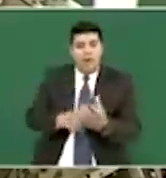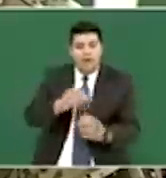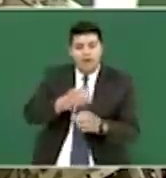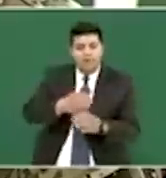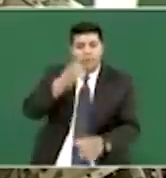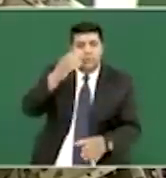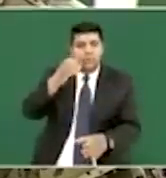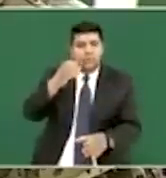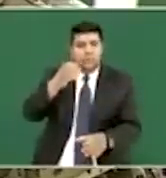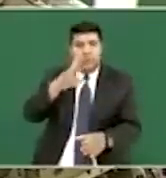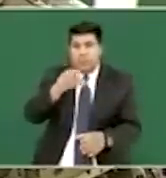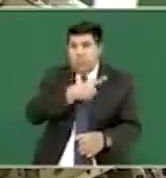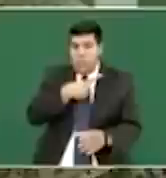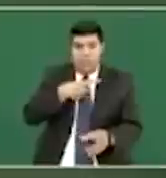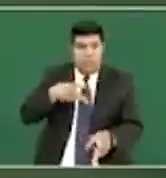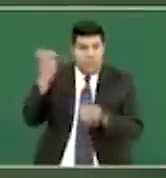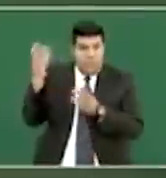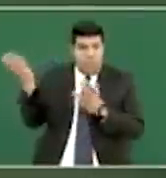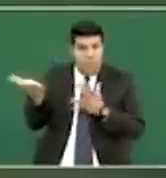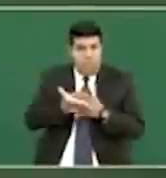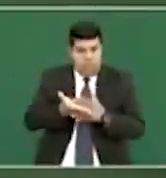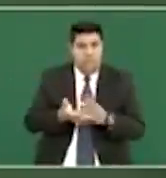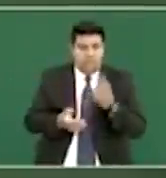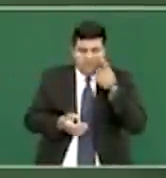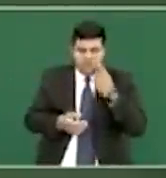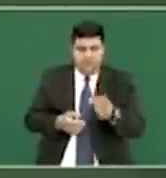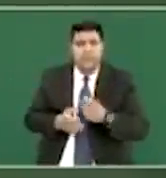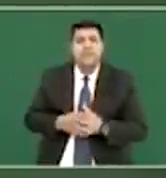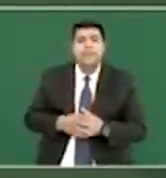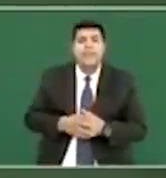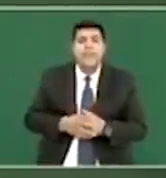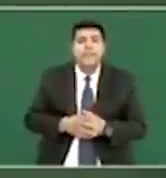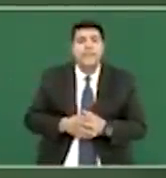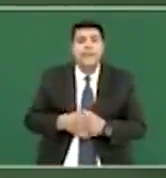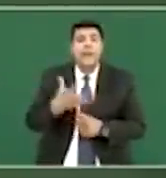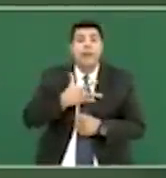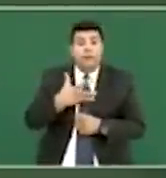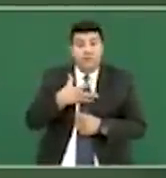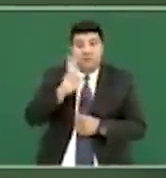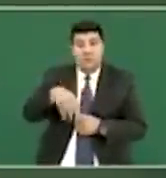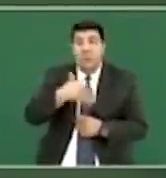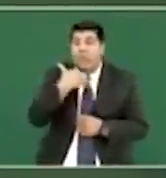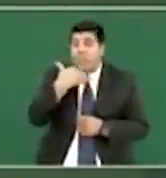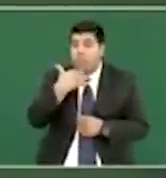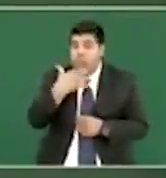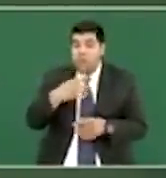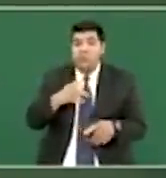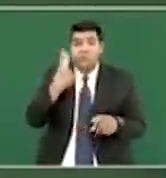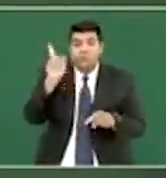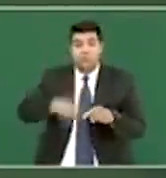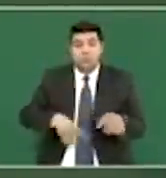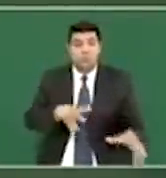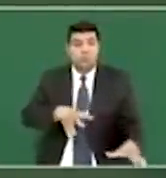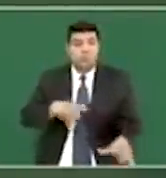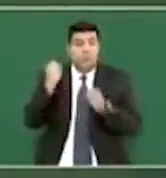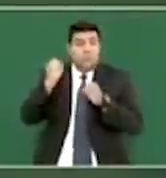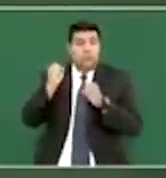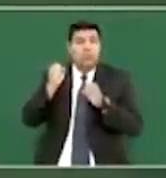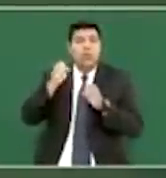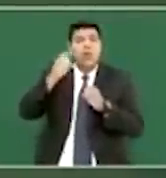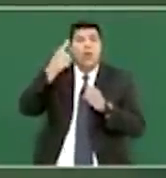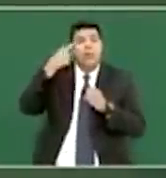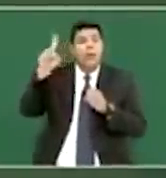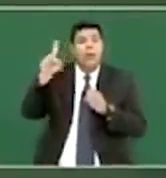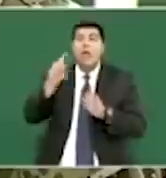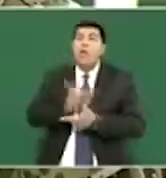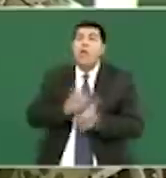que hay colusión, sobre todo lo que querían era que se le diera el libre